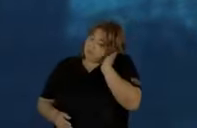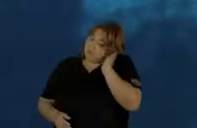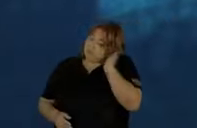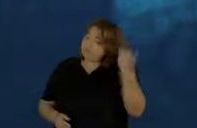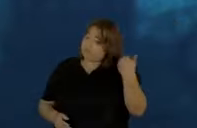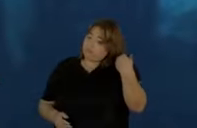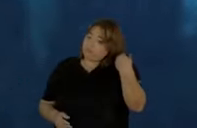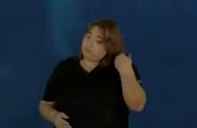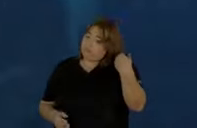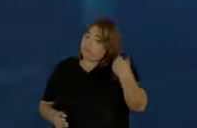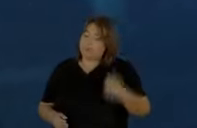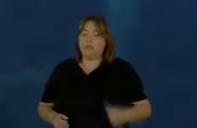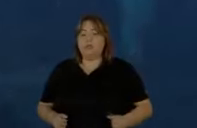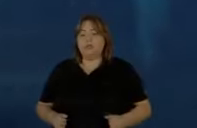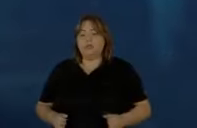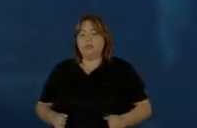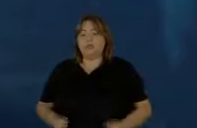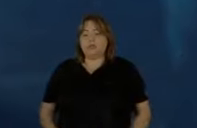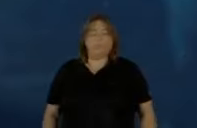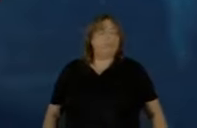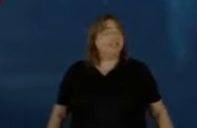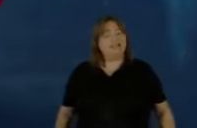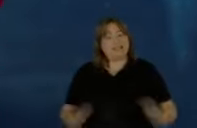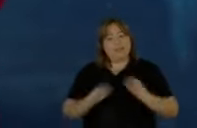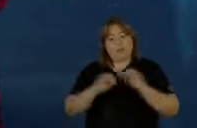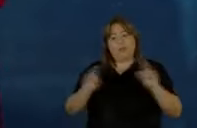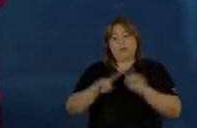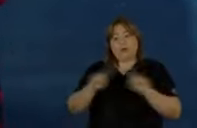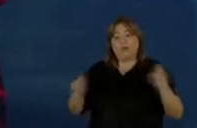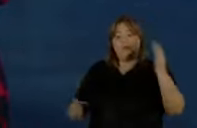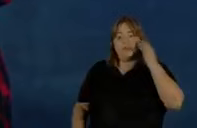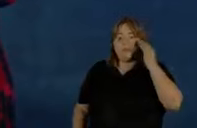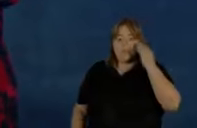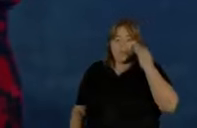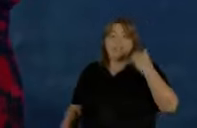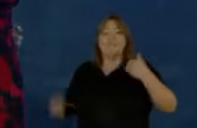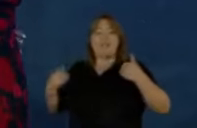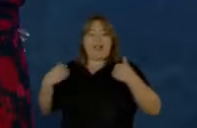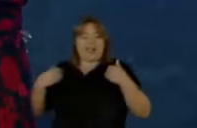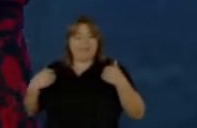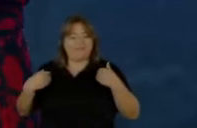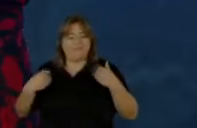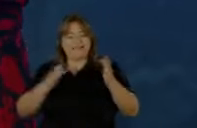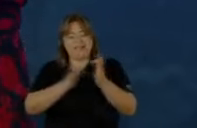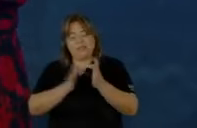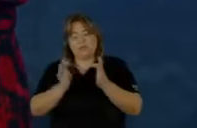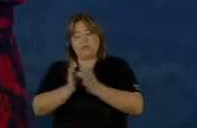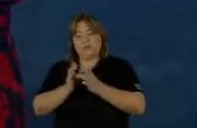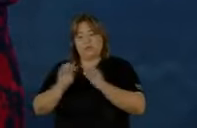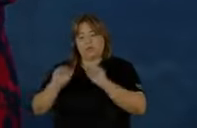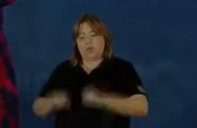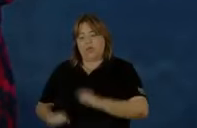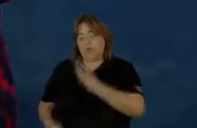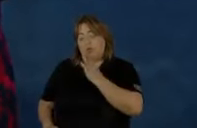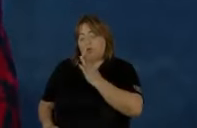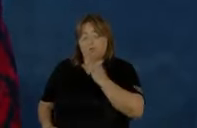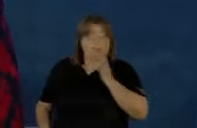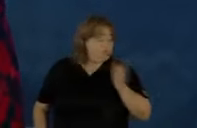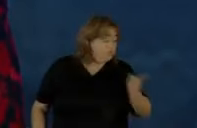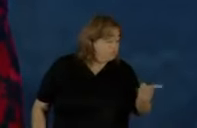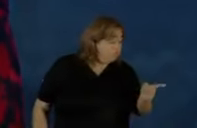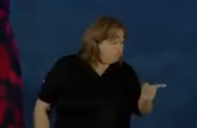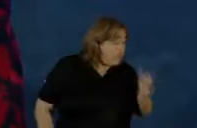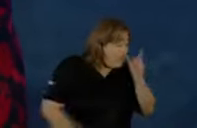porque ninguno de los que estaba con él podía resistirlo. Pero qué lindo saber que yo tengo dónde poner mi cabeza. Que yo puedo hablar con un hermano y decir, vamos a